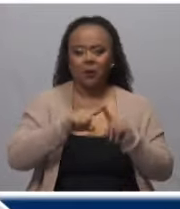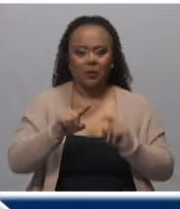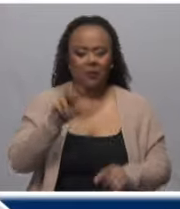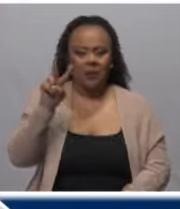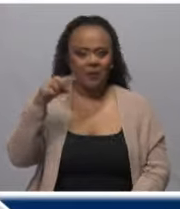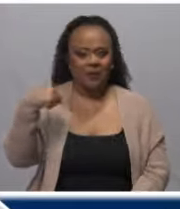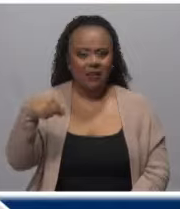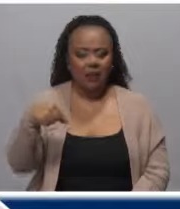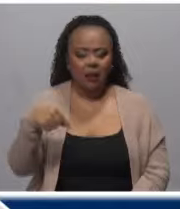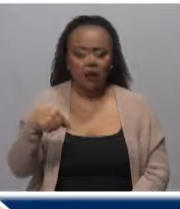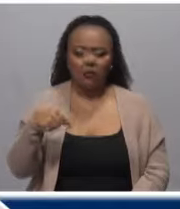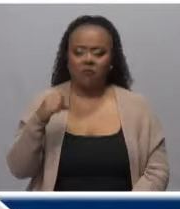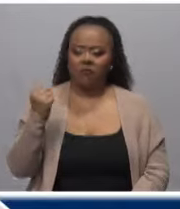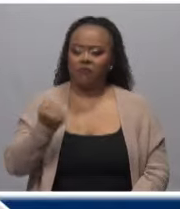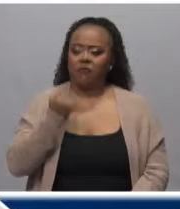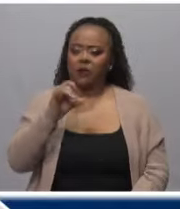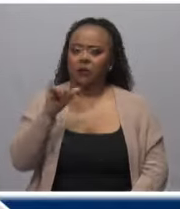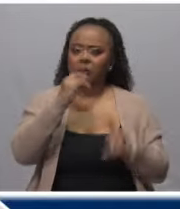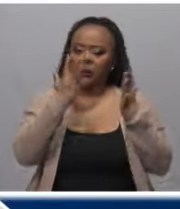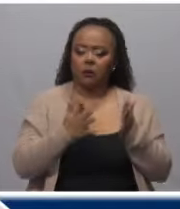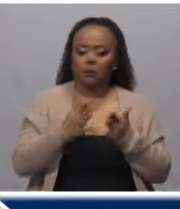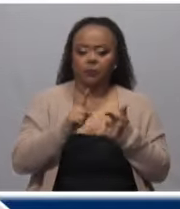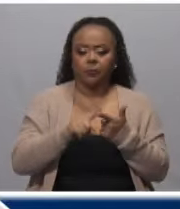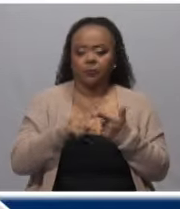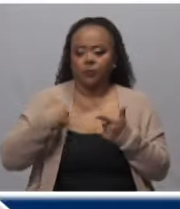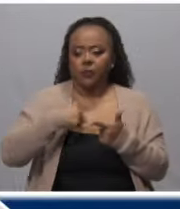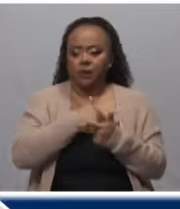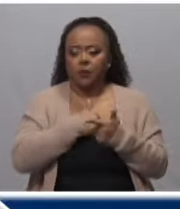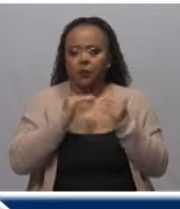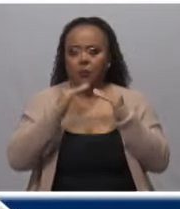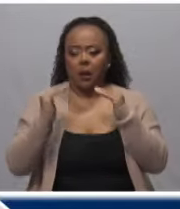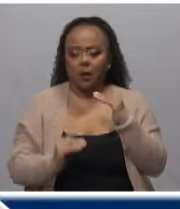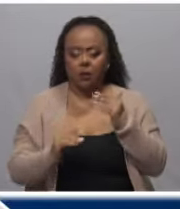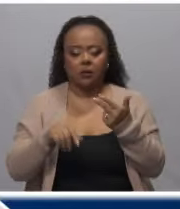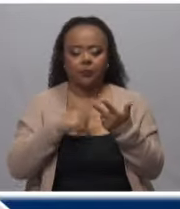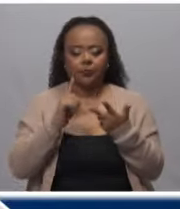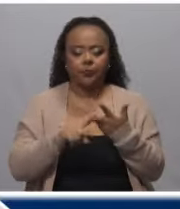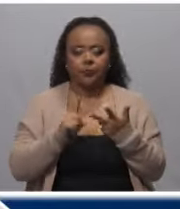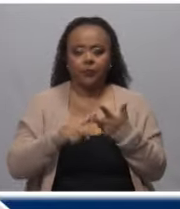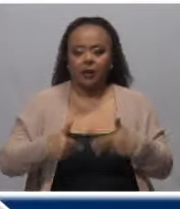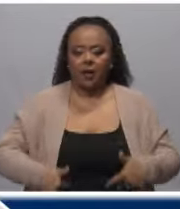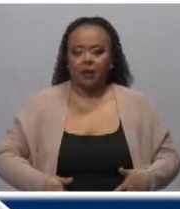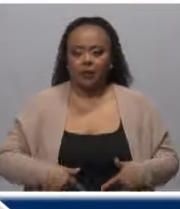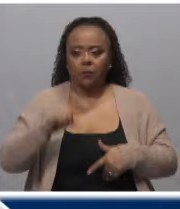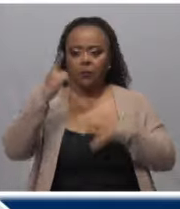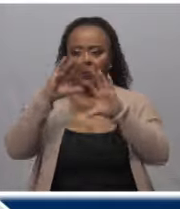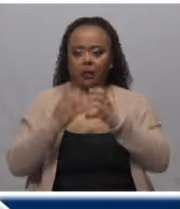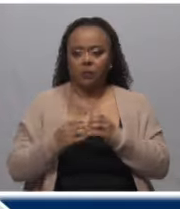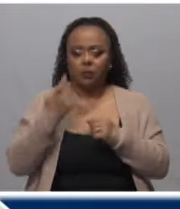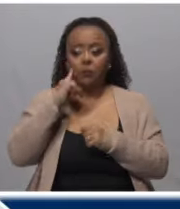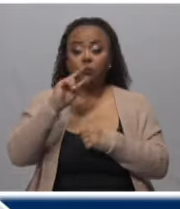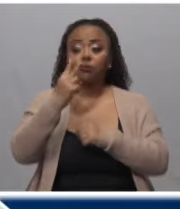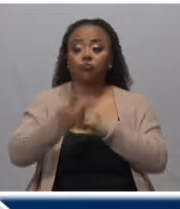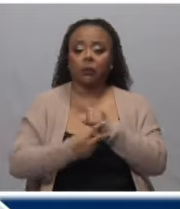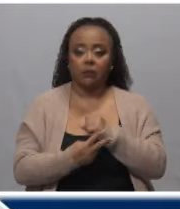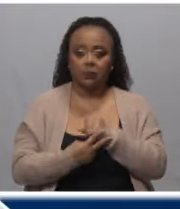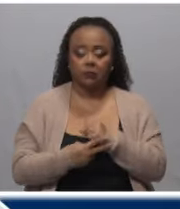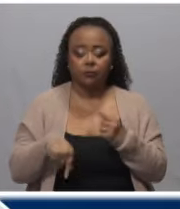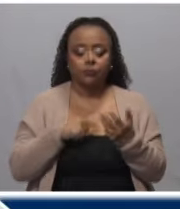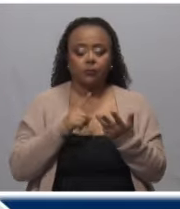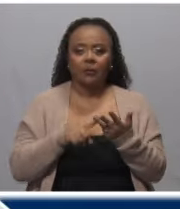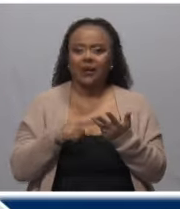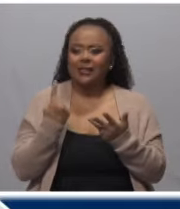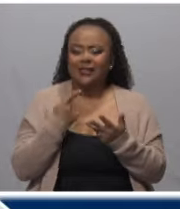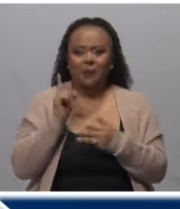es muy fuerte Como jugador como miembro de divisiones menores como entrenador de la primera división por segunda ocasión